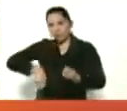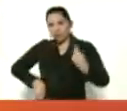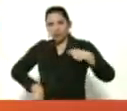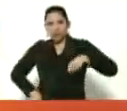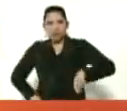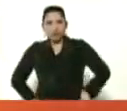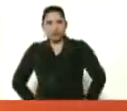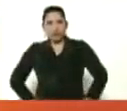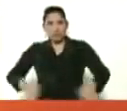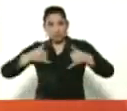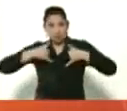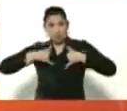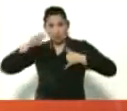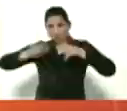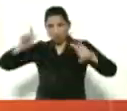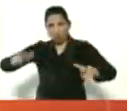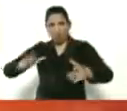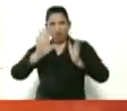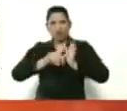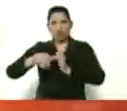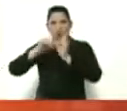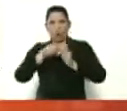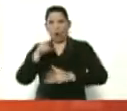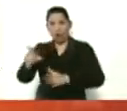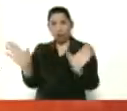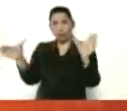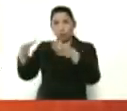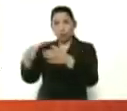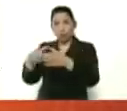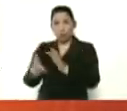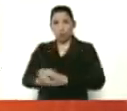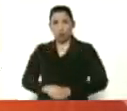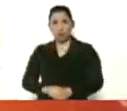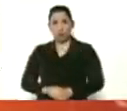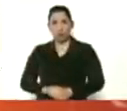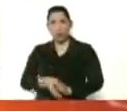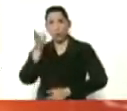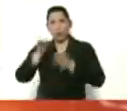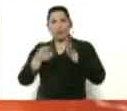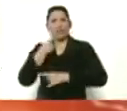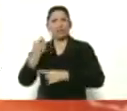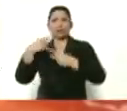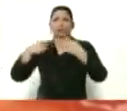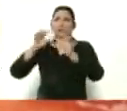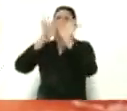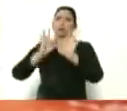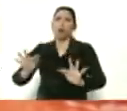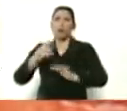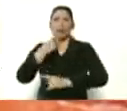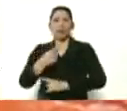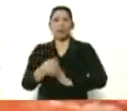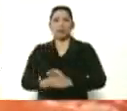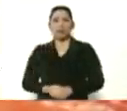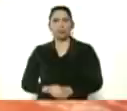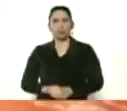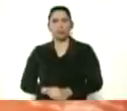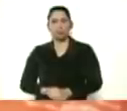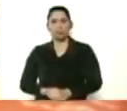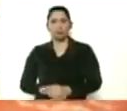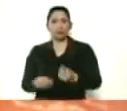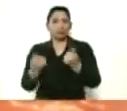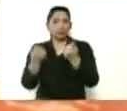se lo robaron. Y para estos grupos que justifican de distintas formas para ver dónde se agarran la plata.